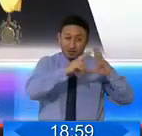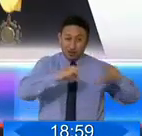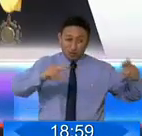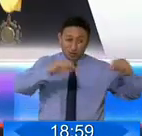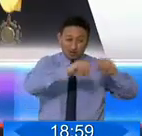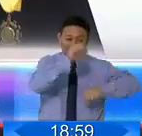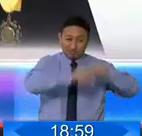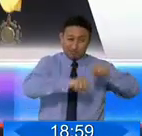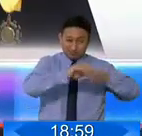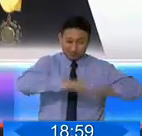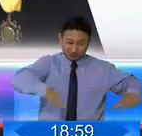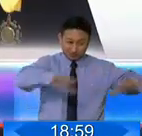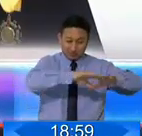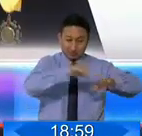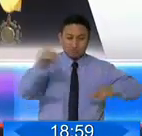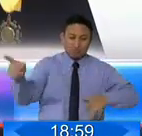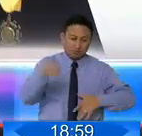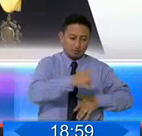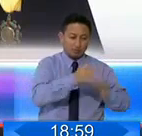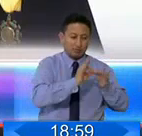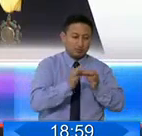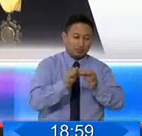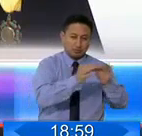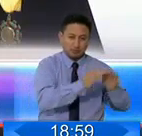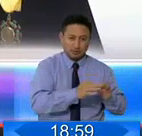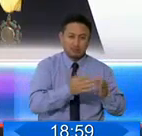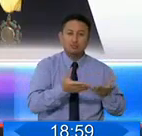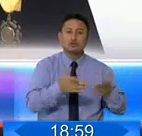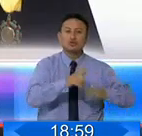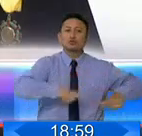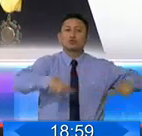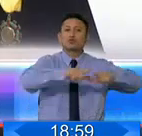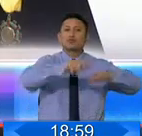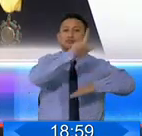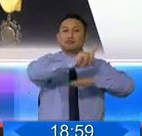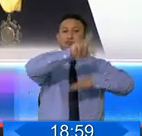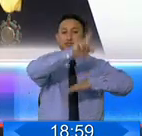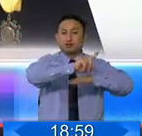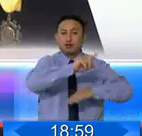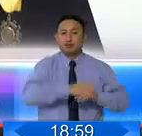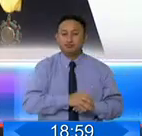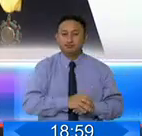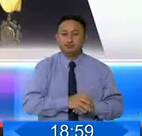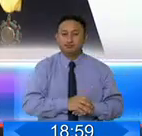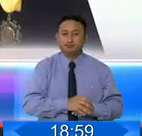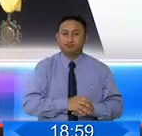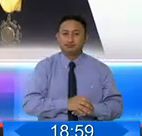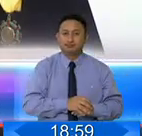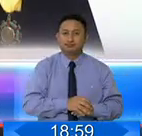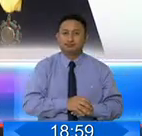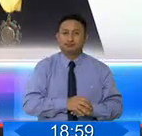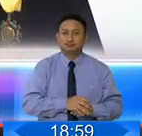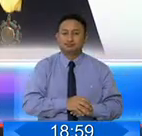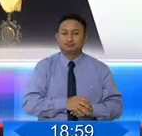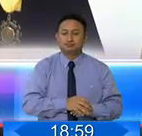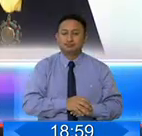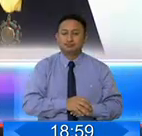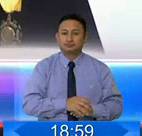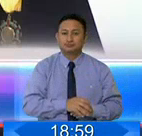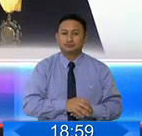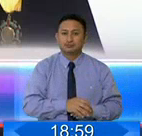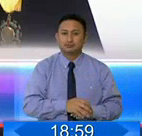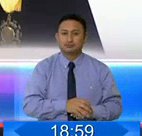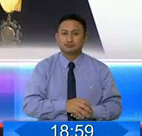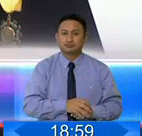llegare a causar la ejecución del fallo del lago Agrio e impedir que se